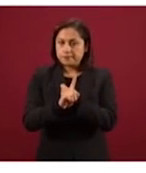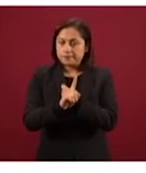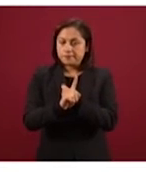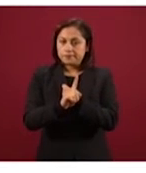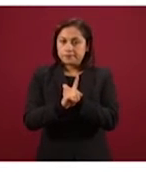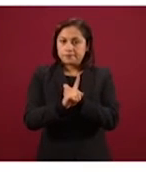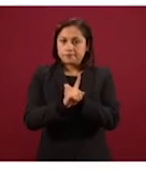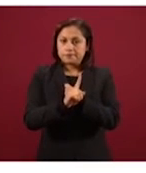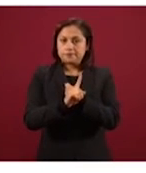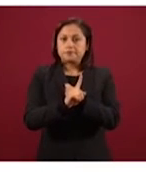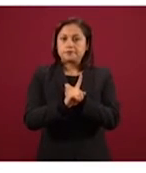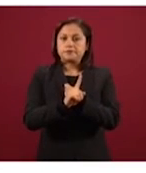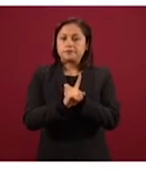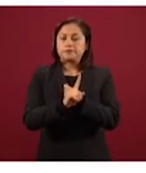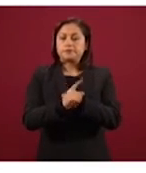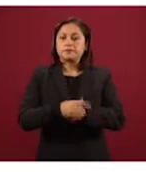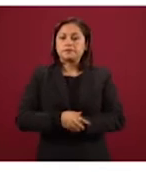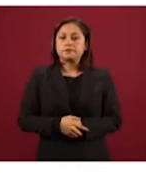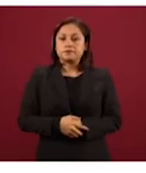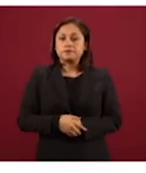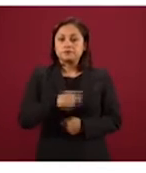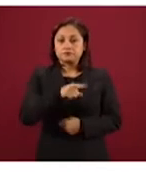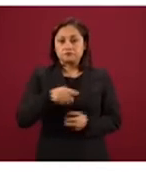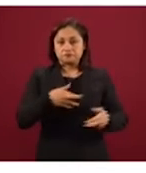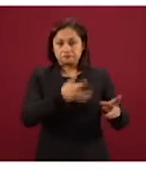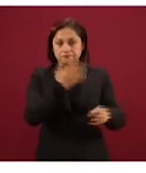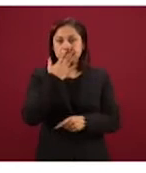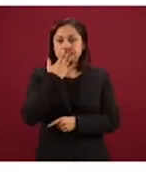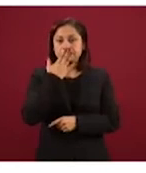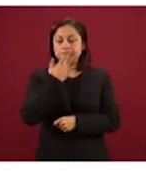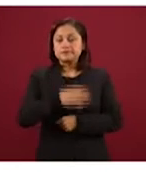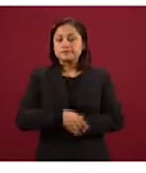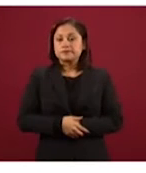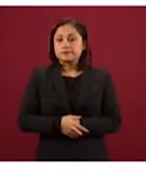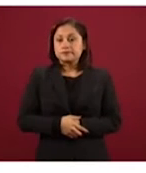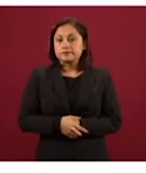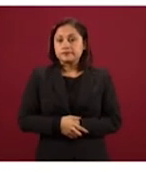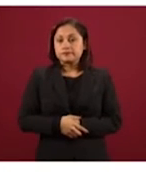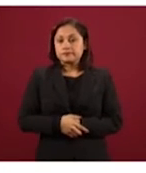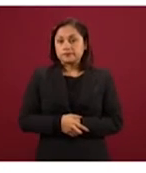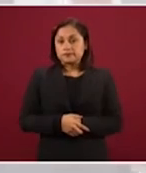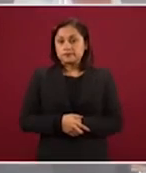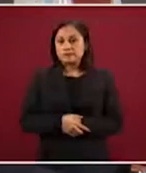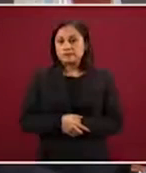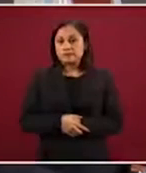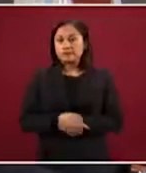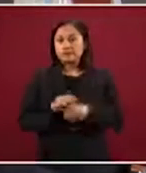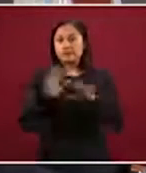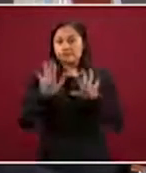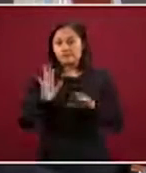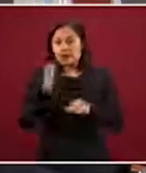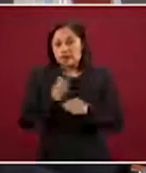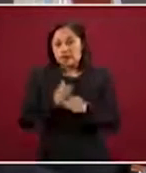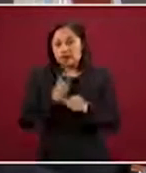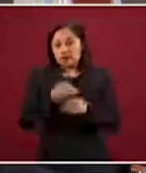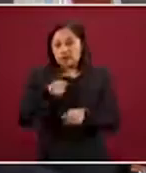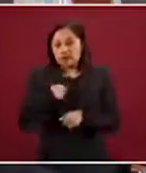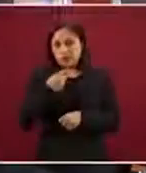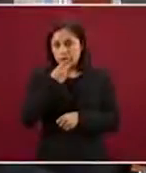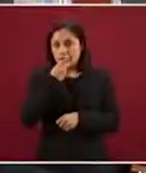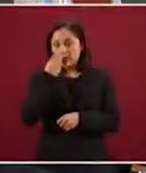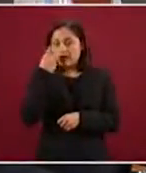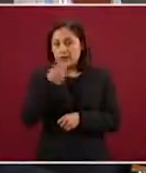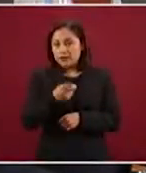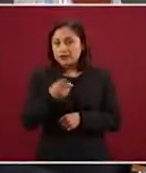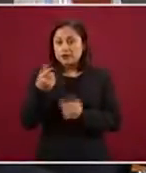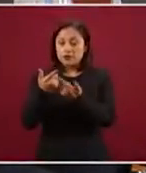ambiental y de salud en la región de Río Sonora. Aquí no puedo dejar de dar un dato que es muy importante. El